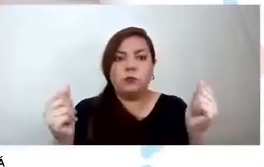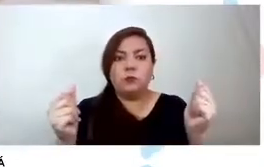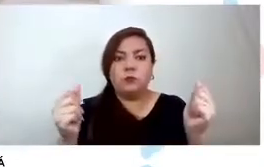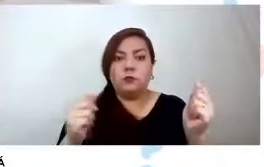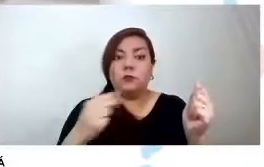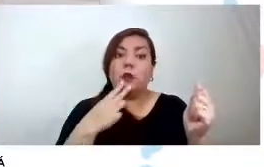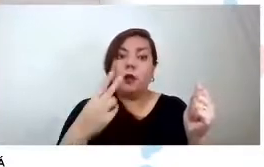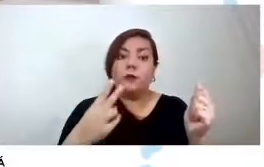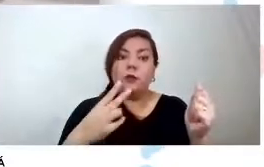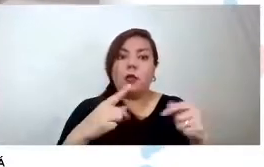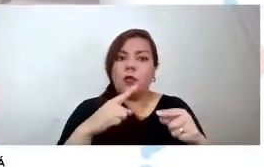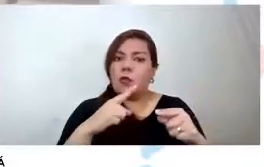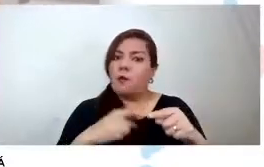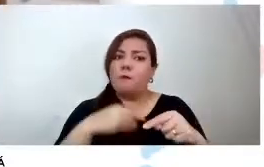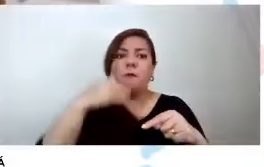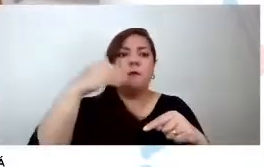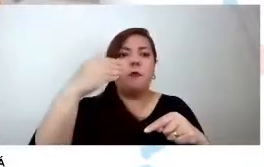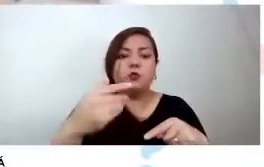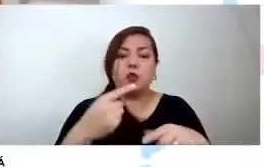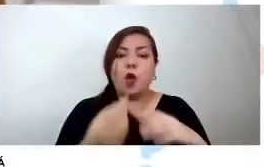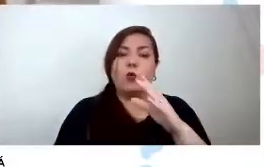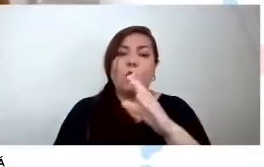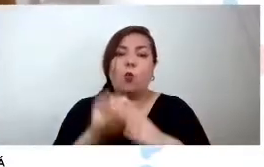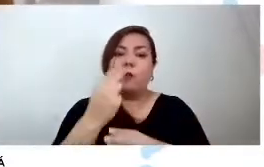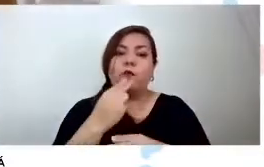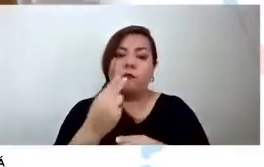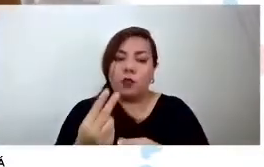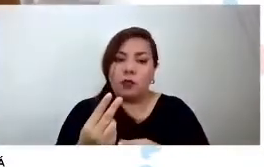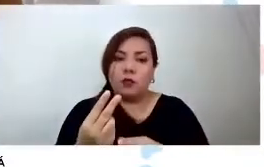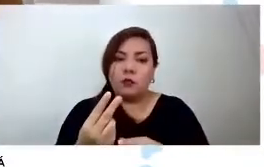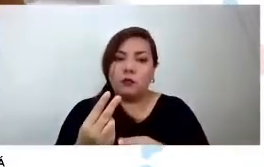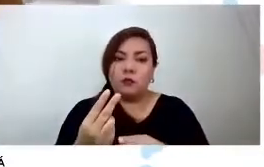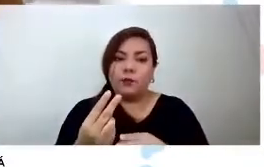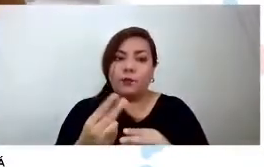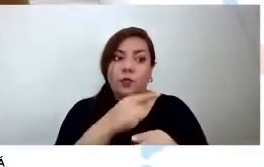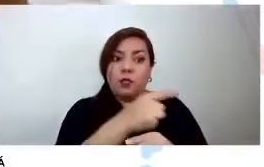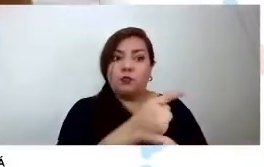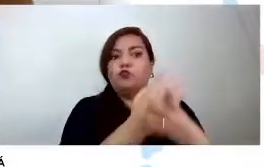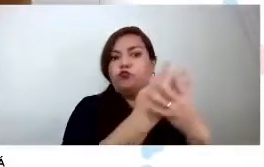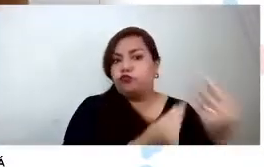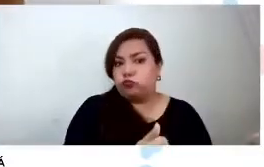a nueva vida, la extinción. Y nosotros no estamos exentos de la extinción.